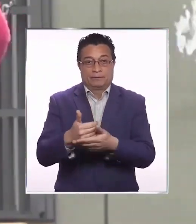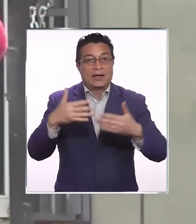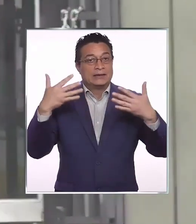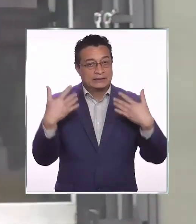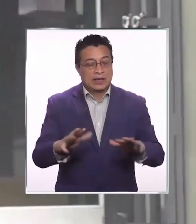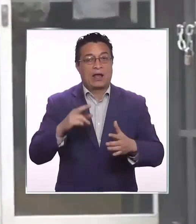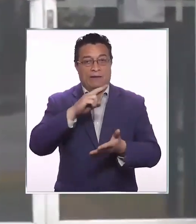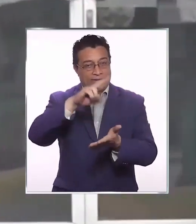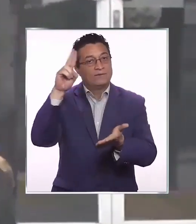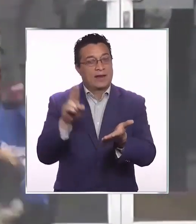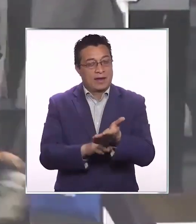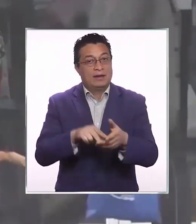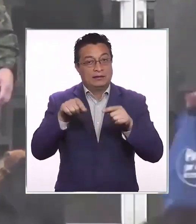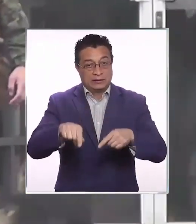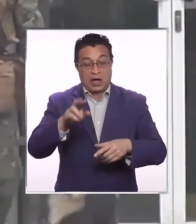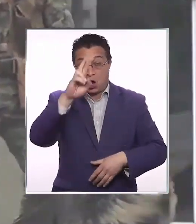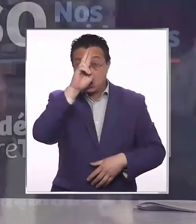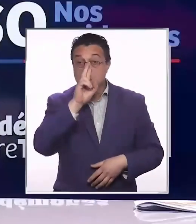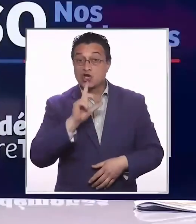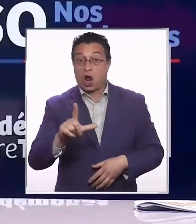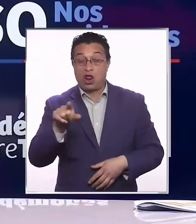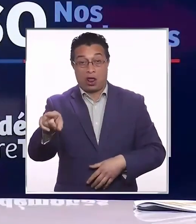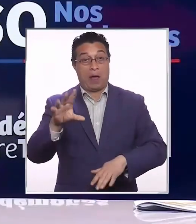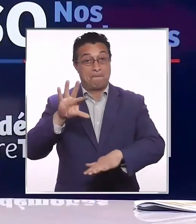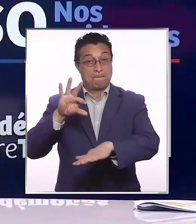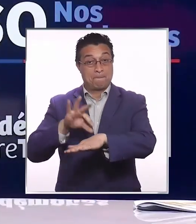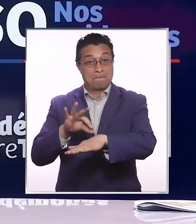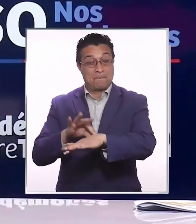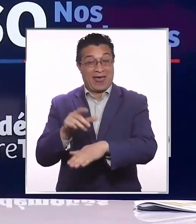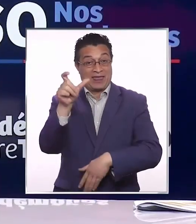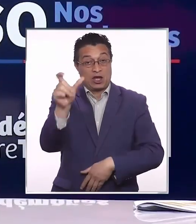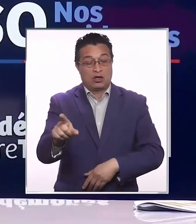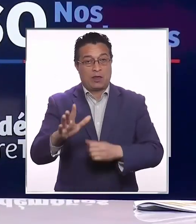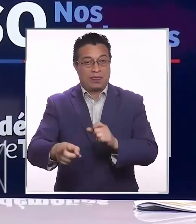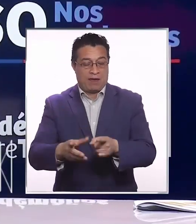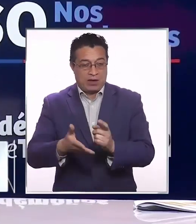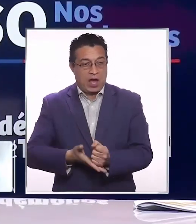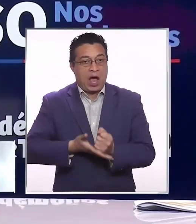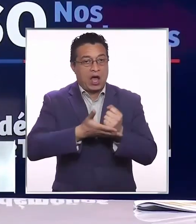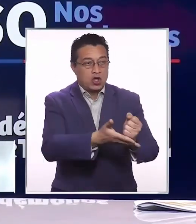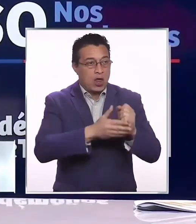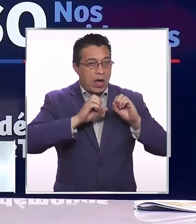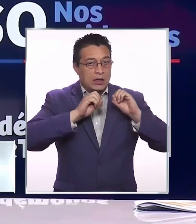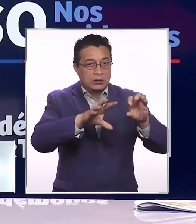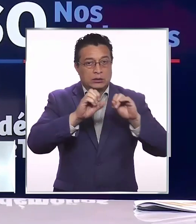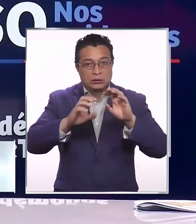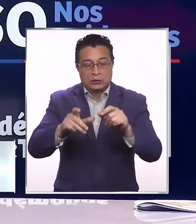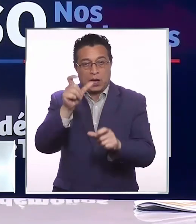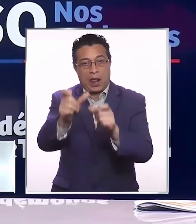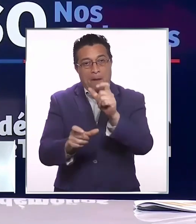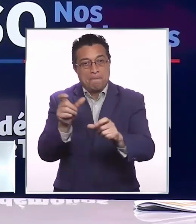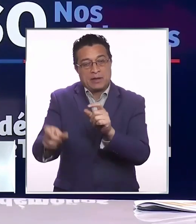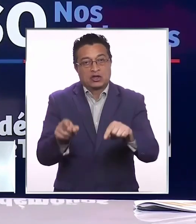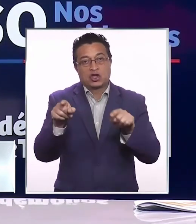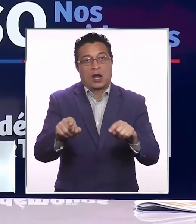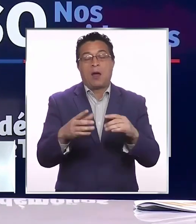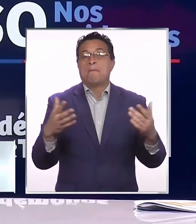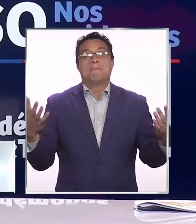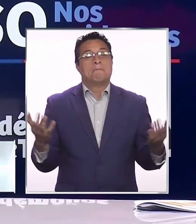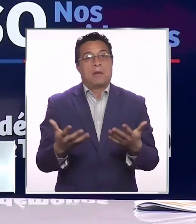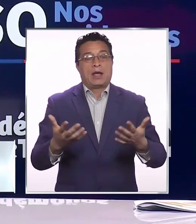medida que ya es realidad y el rol de los médicos es ayudar en la educación de la